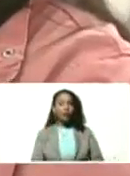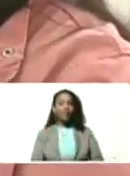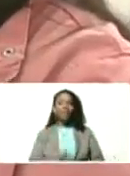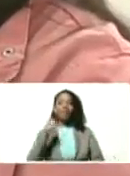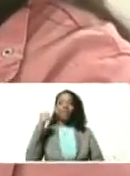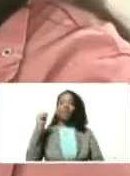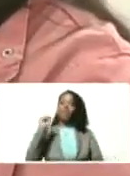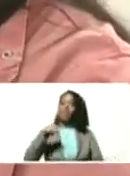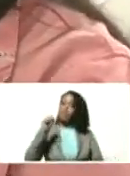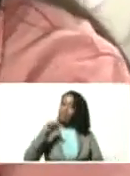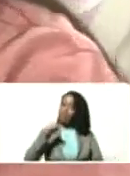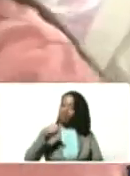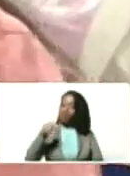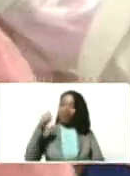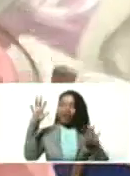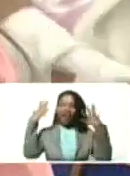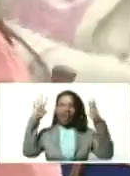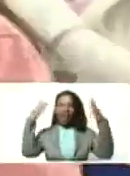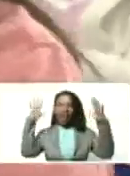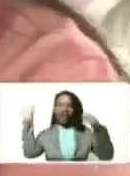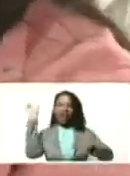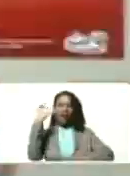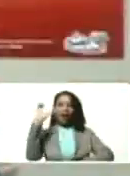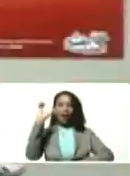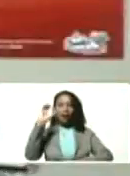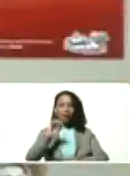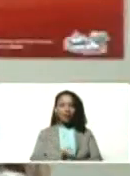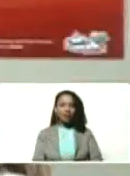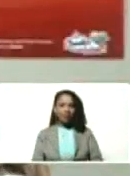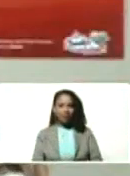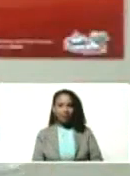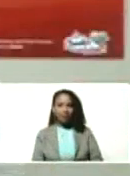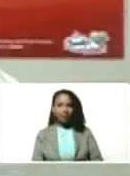Correcto, bueno, un aplauso para Caracas, fe.